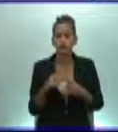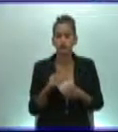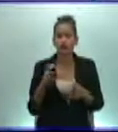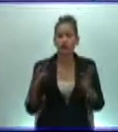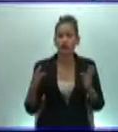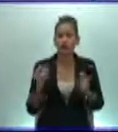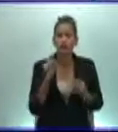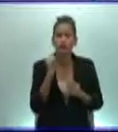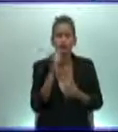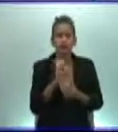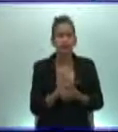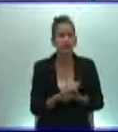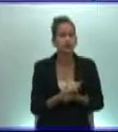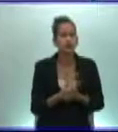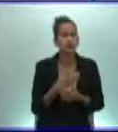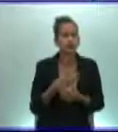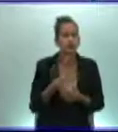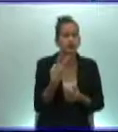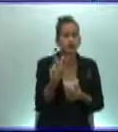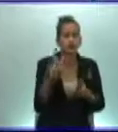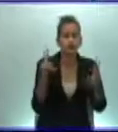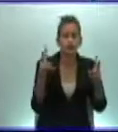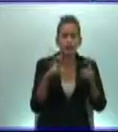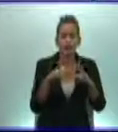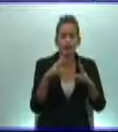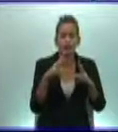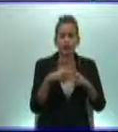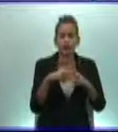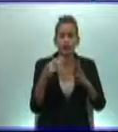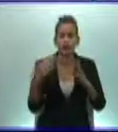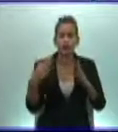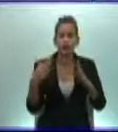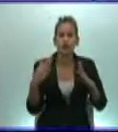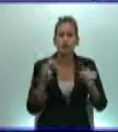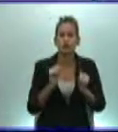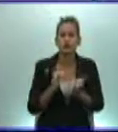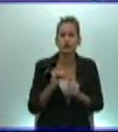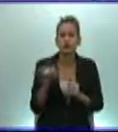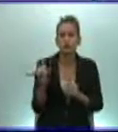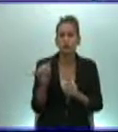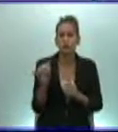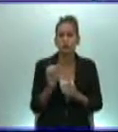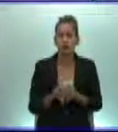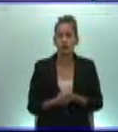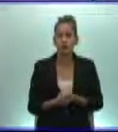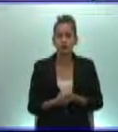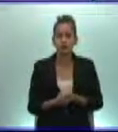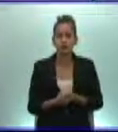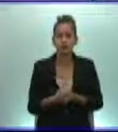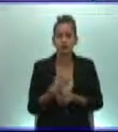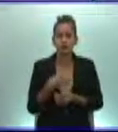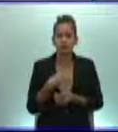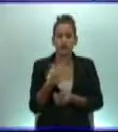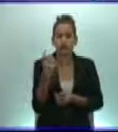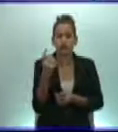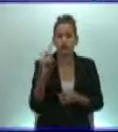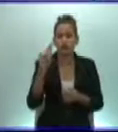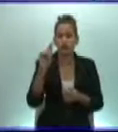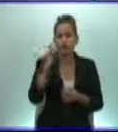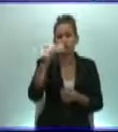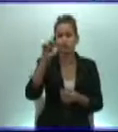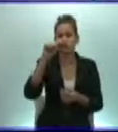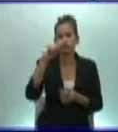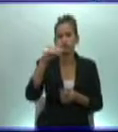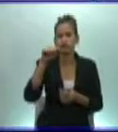caso dos pares de lados respectivamente iguales. Y tienes marcados unos ángulos,